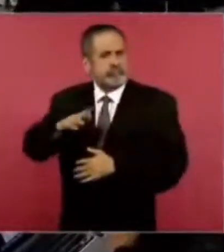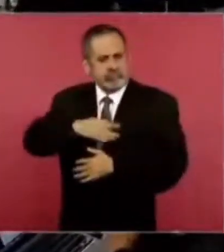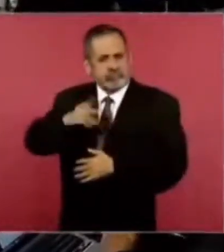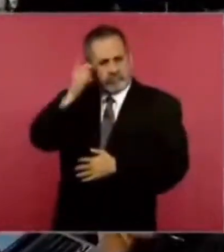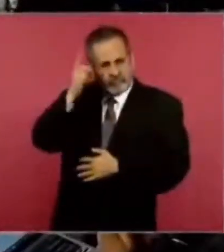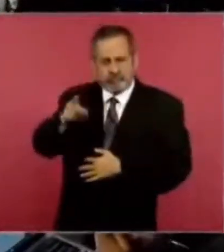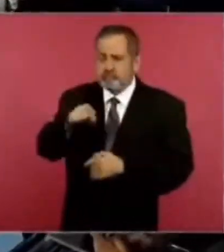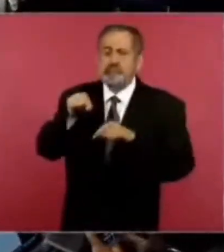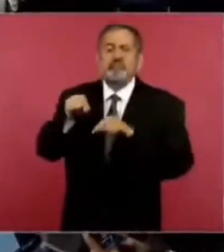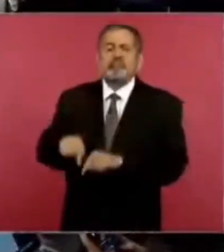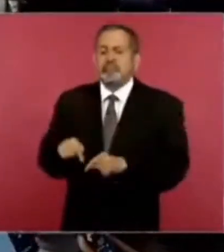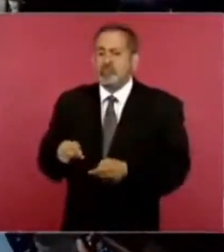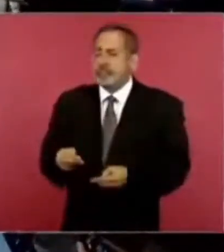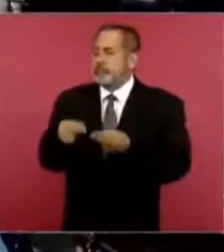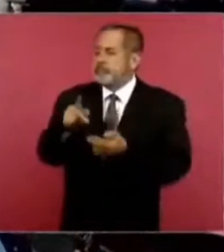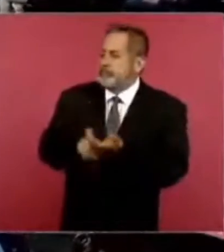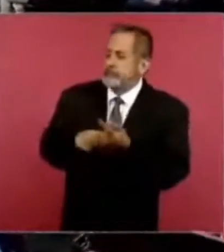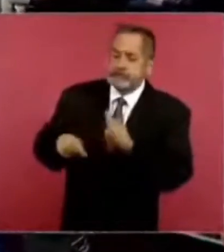Díaz,